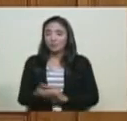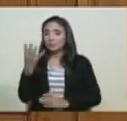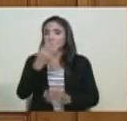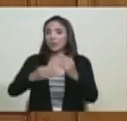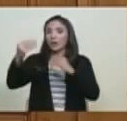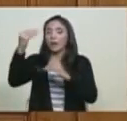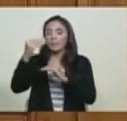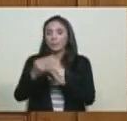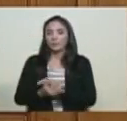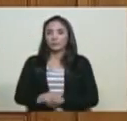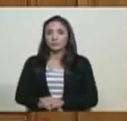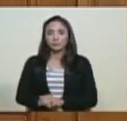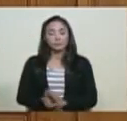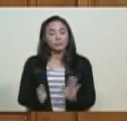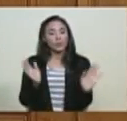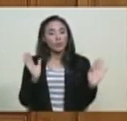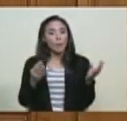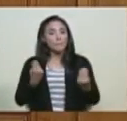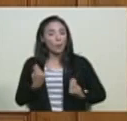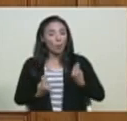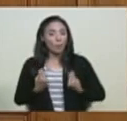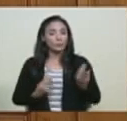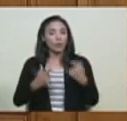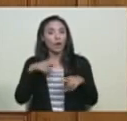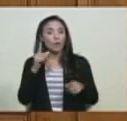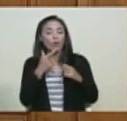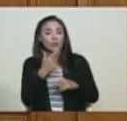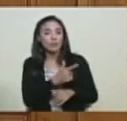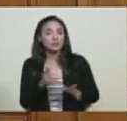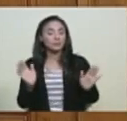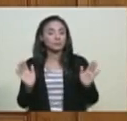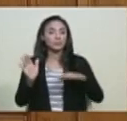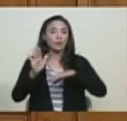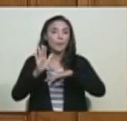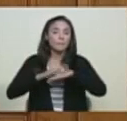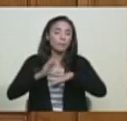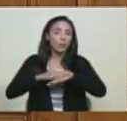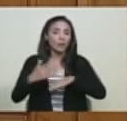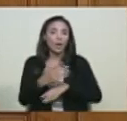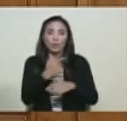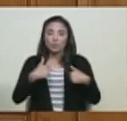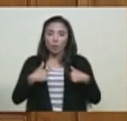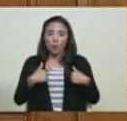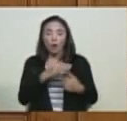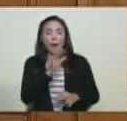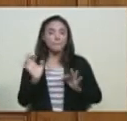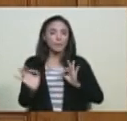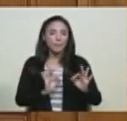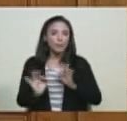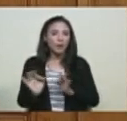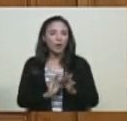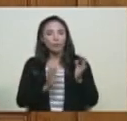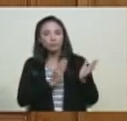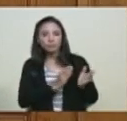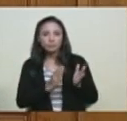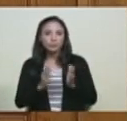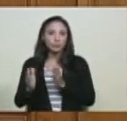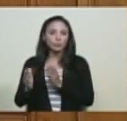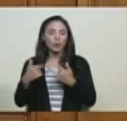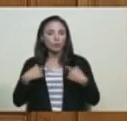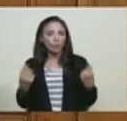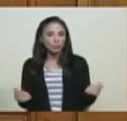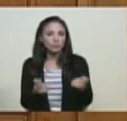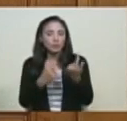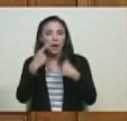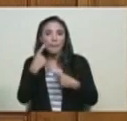Pero algunos dicen que su desesperación mayor viene porque yo he preparado y ya he